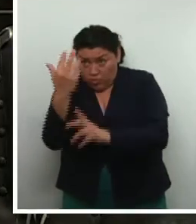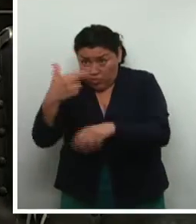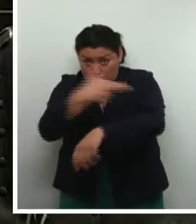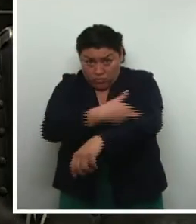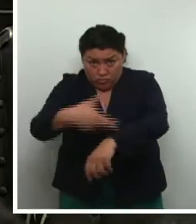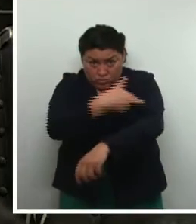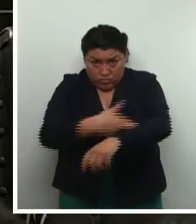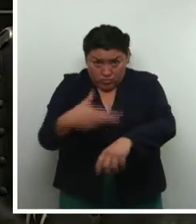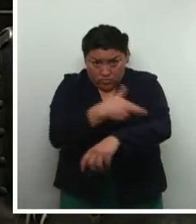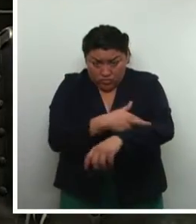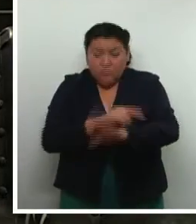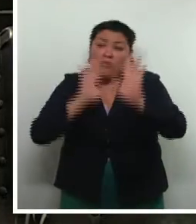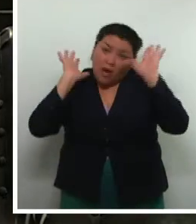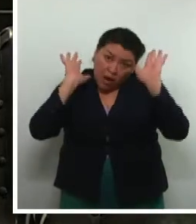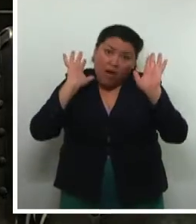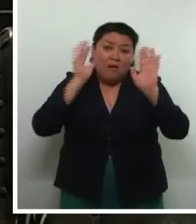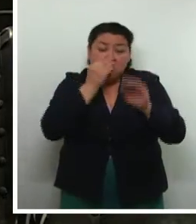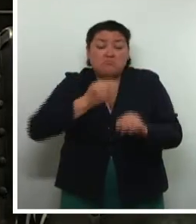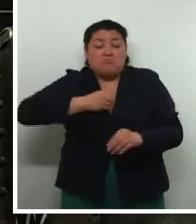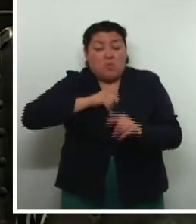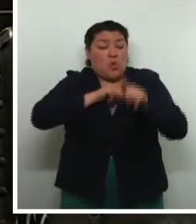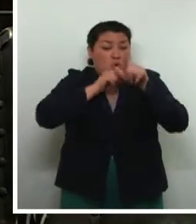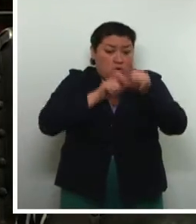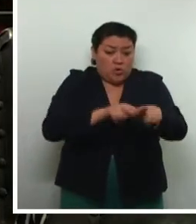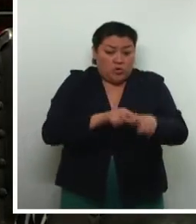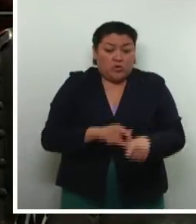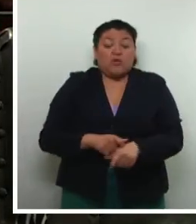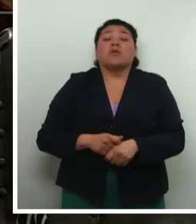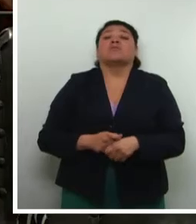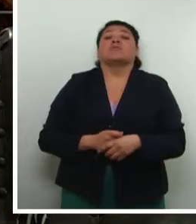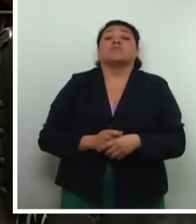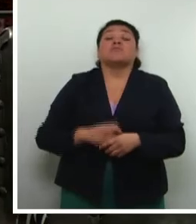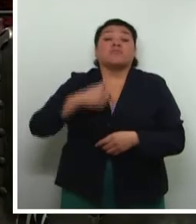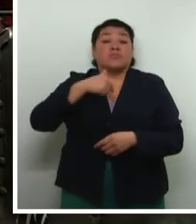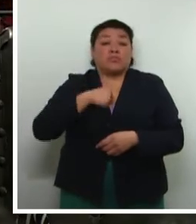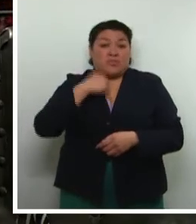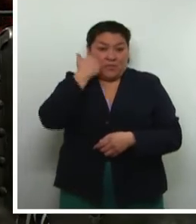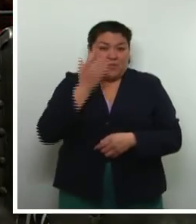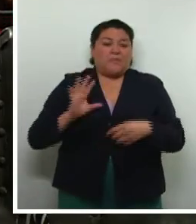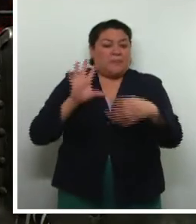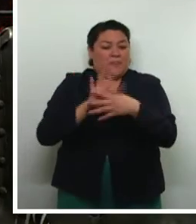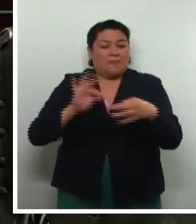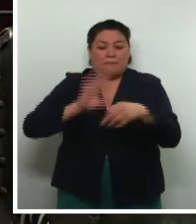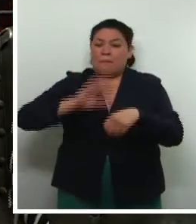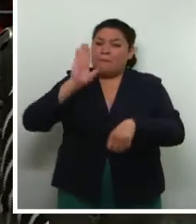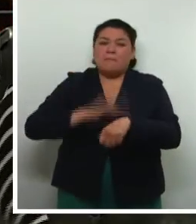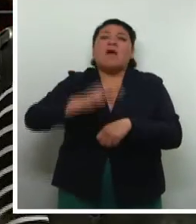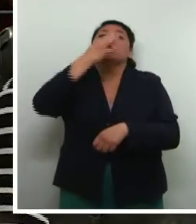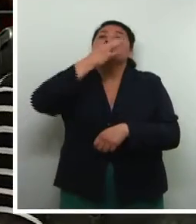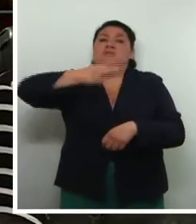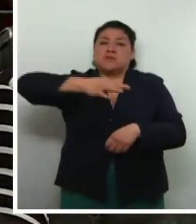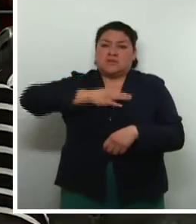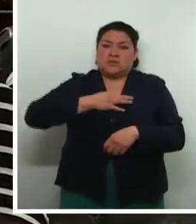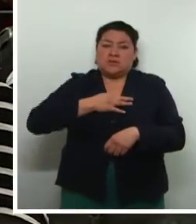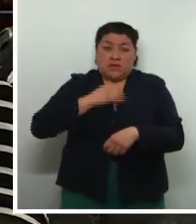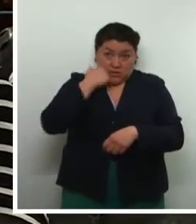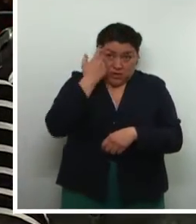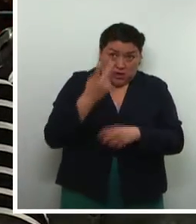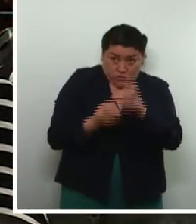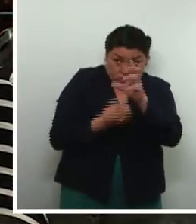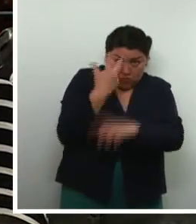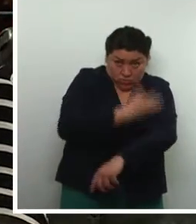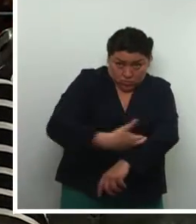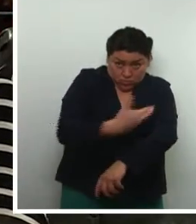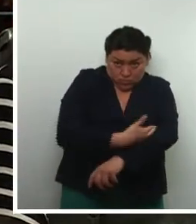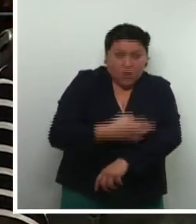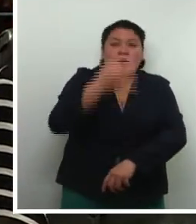nuevo lineamiento. Quiero que en todo caso se nos dé una instrucción distinta porque si